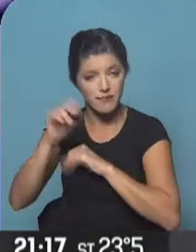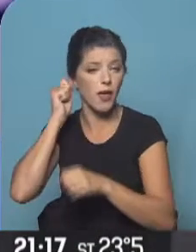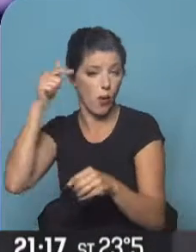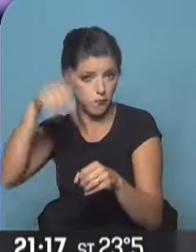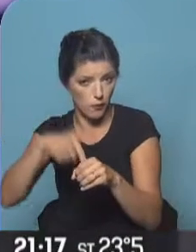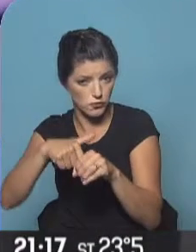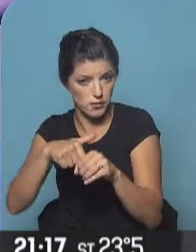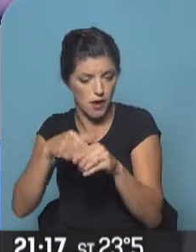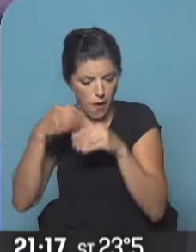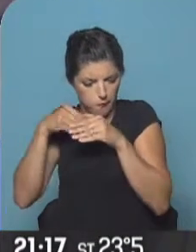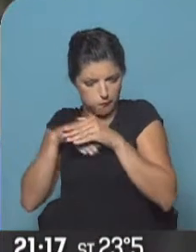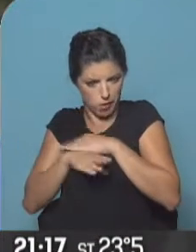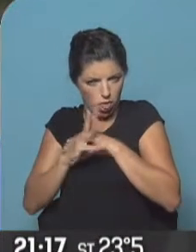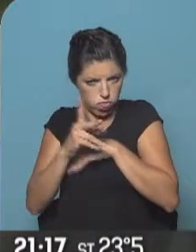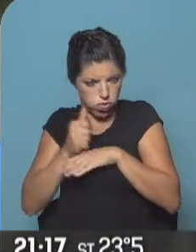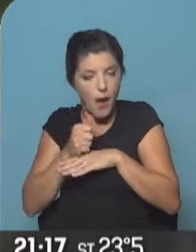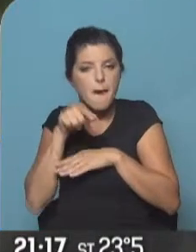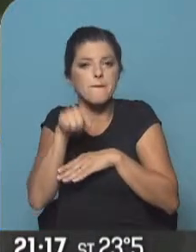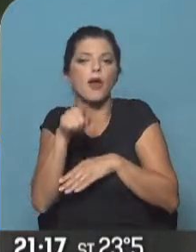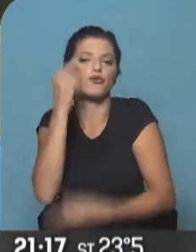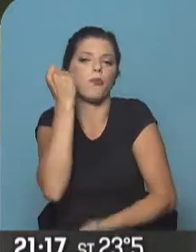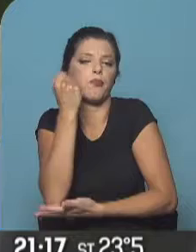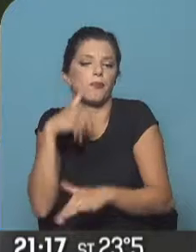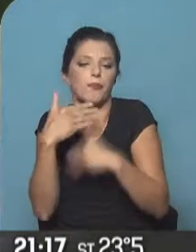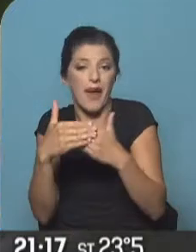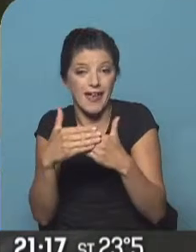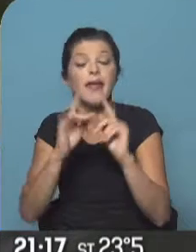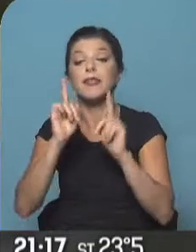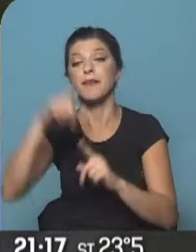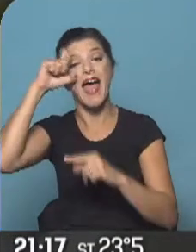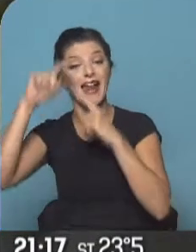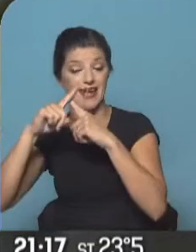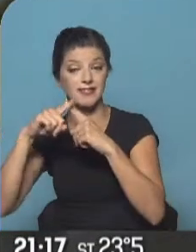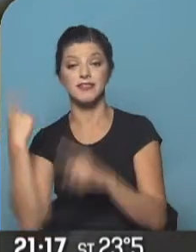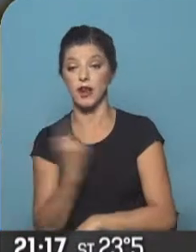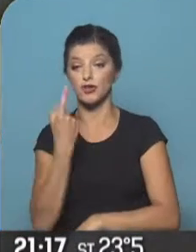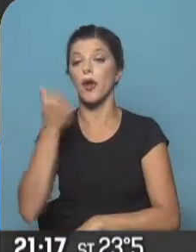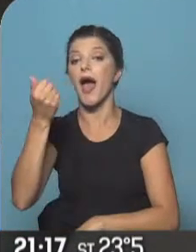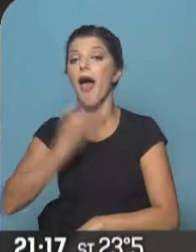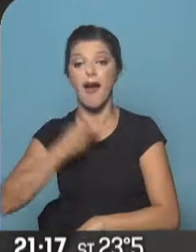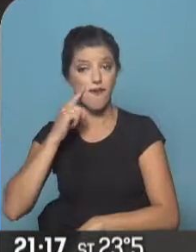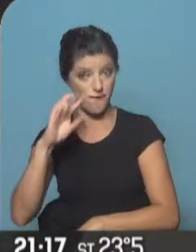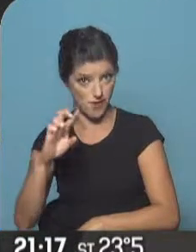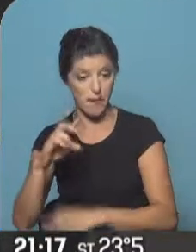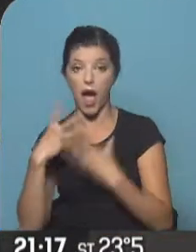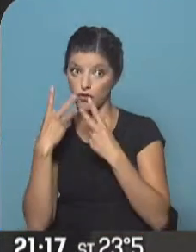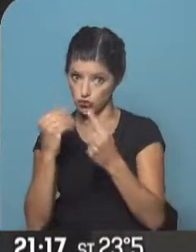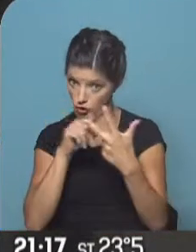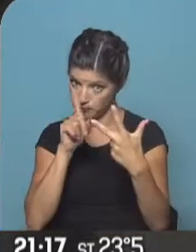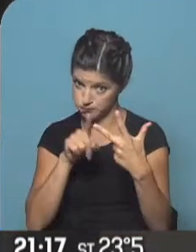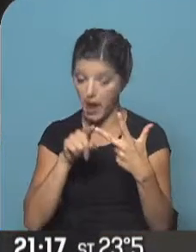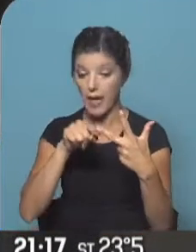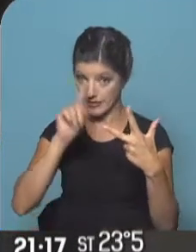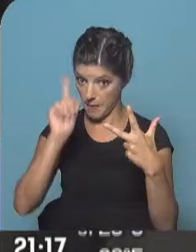financiar su conglomerado económico con ayuda del ex director de la AFIP, Ricardo Echegaray, que también fue